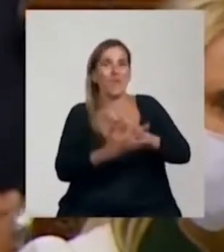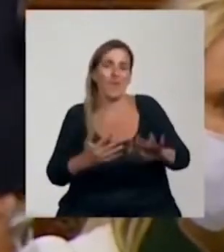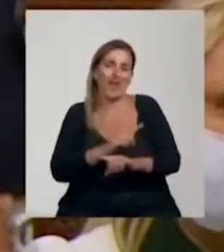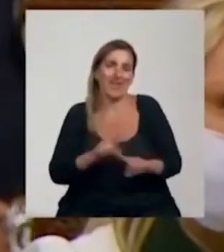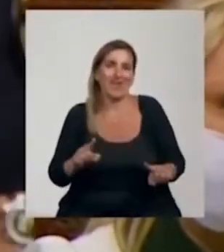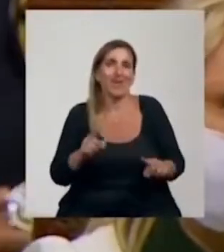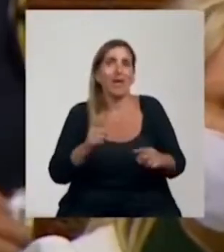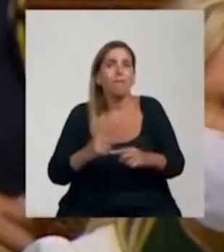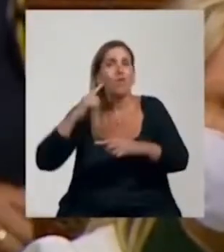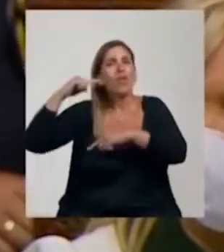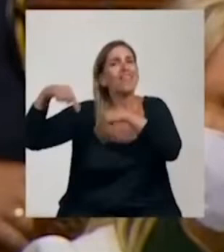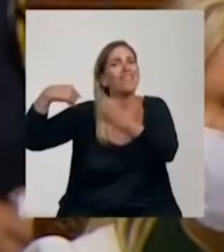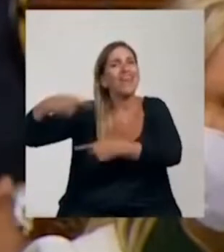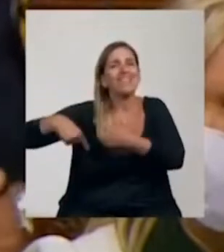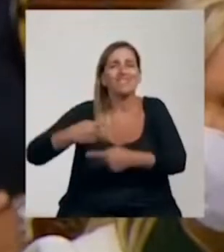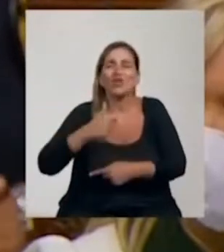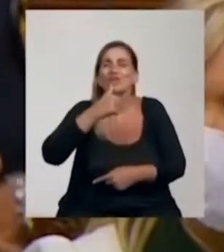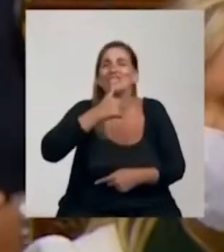Es por una tradición histórica.